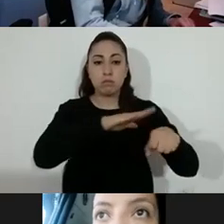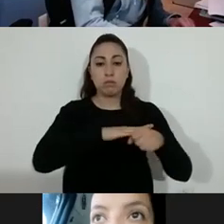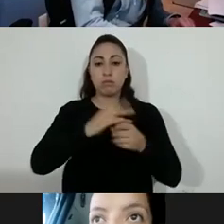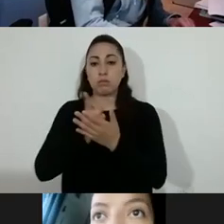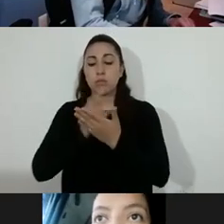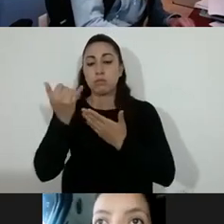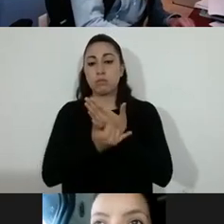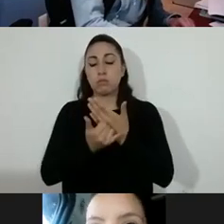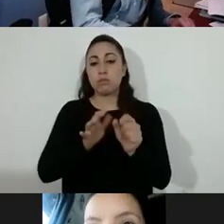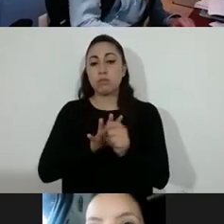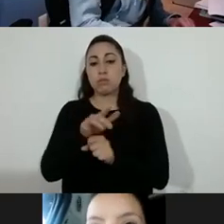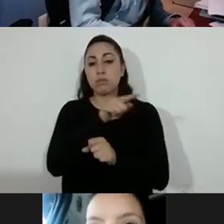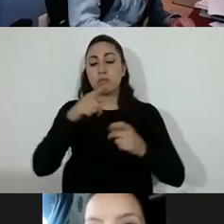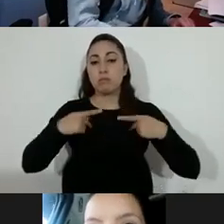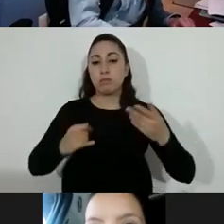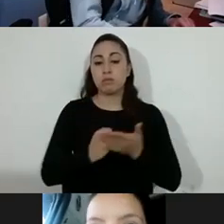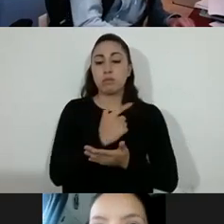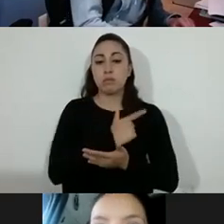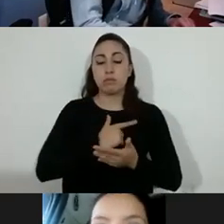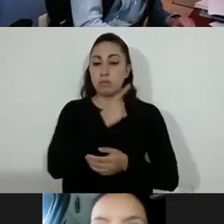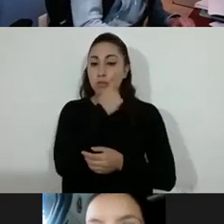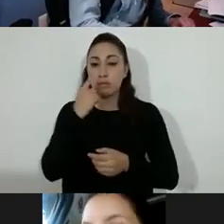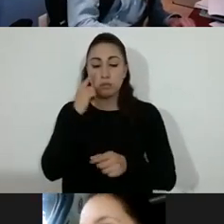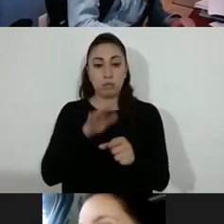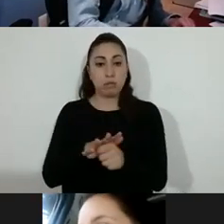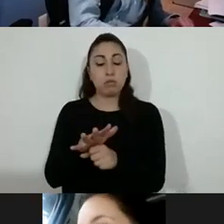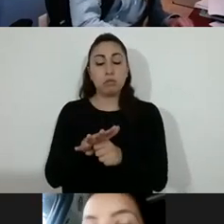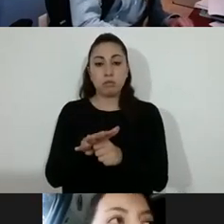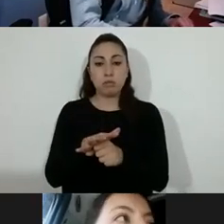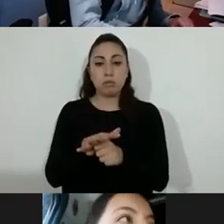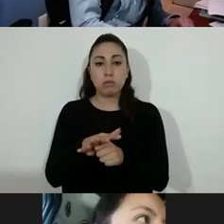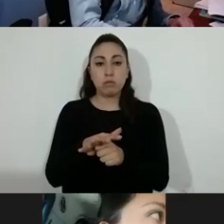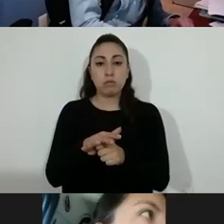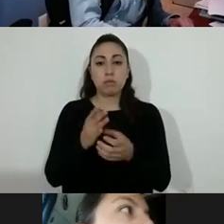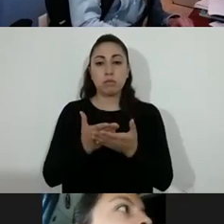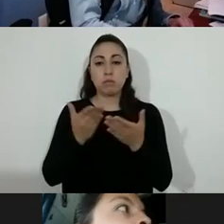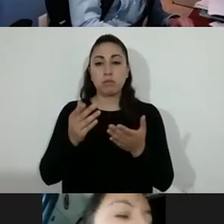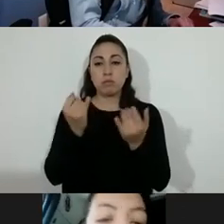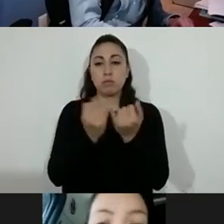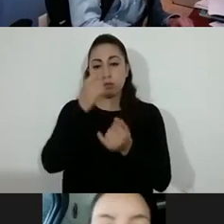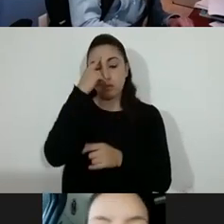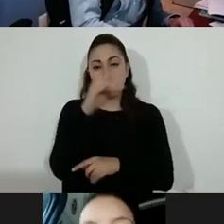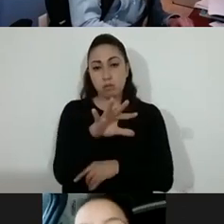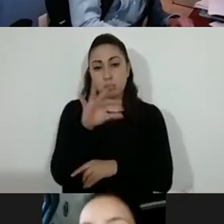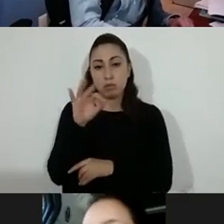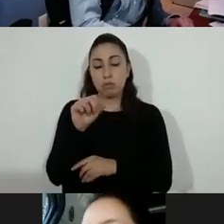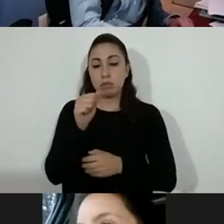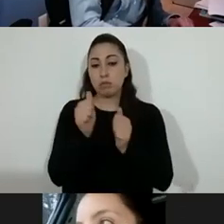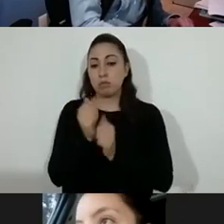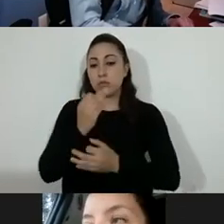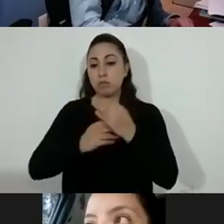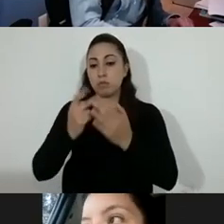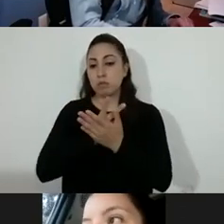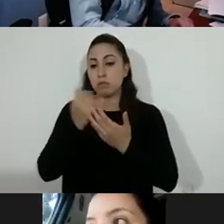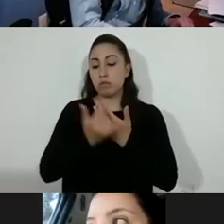los comités de ejecución y de vigilancia para la ejecución de los proyectos considerados para el ejercicio